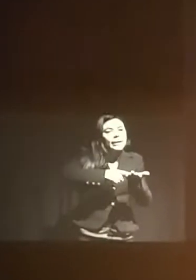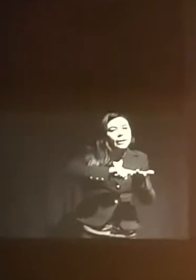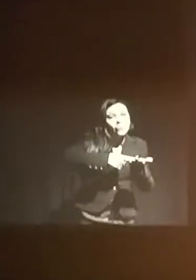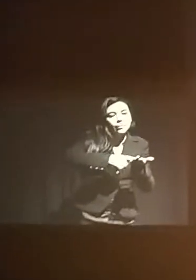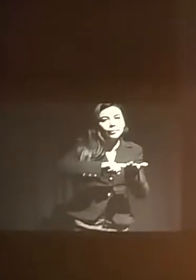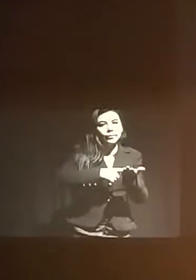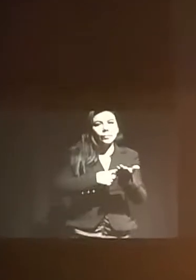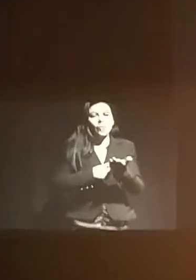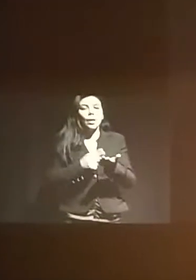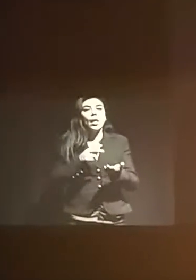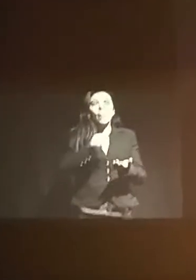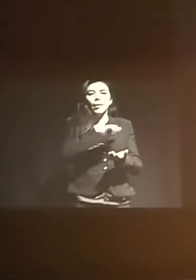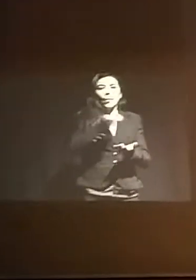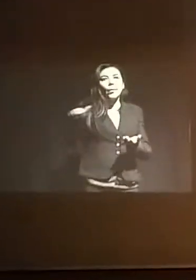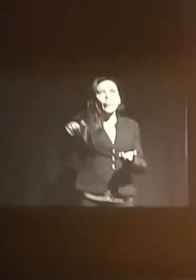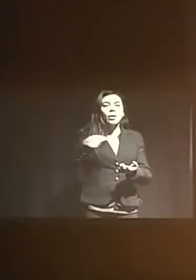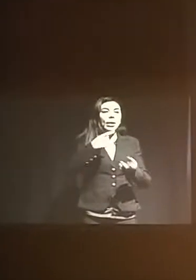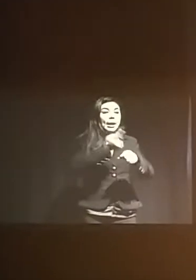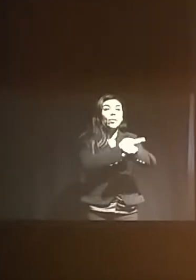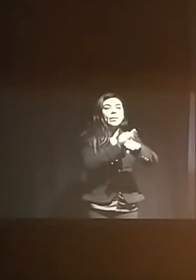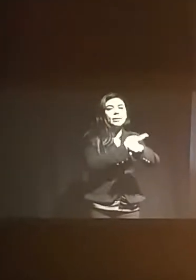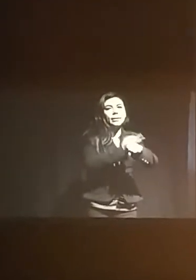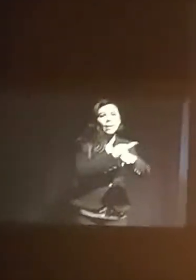relato y más difícil todavía